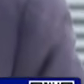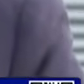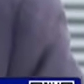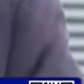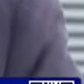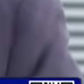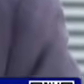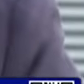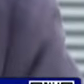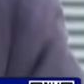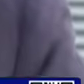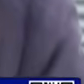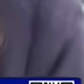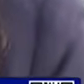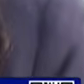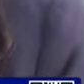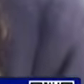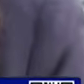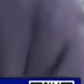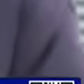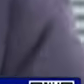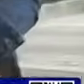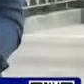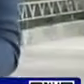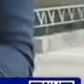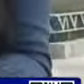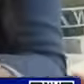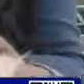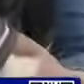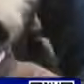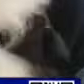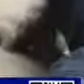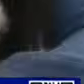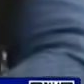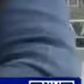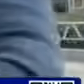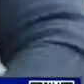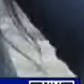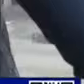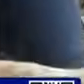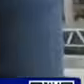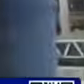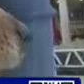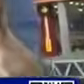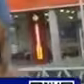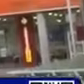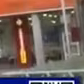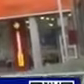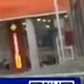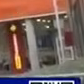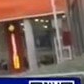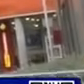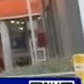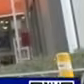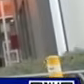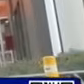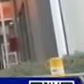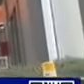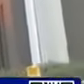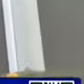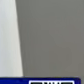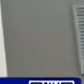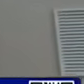sean parte de la familia unida. Los animales deben ser adoptados y estamos aquí con varios animalitos, más de